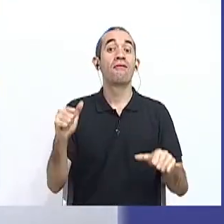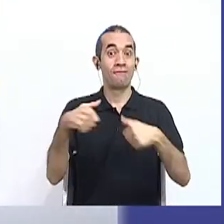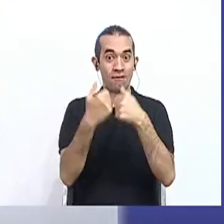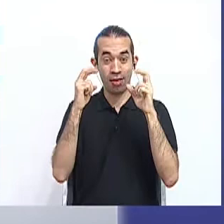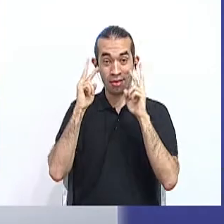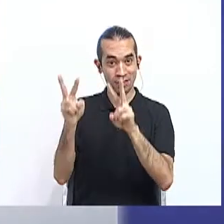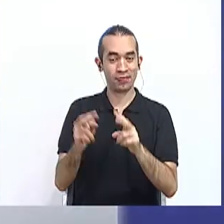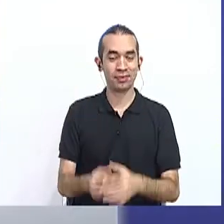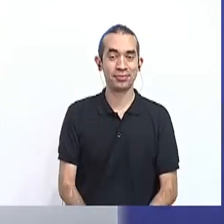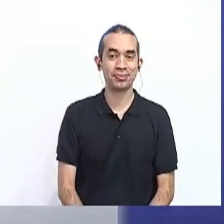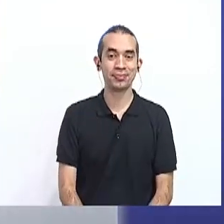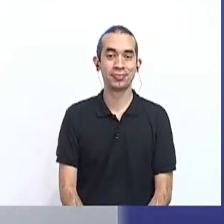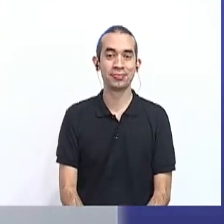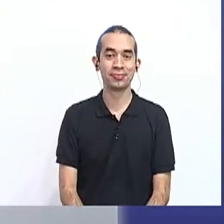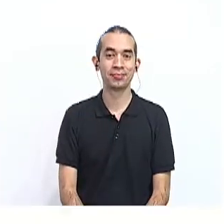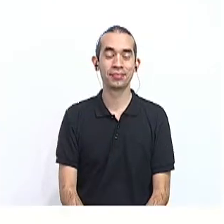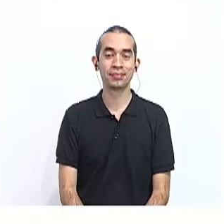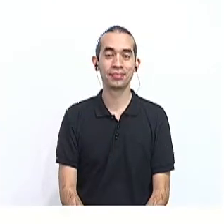Veámoslo.